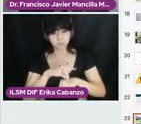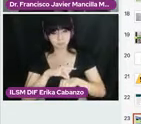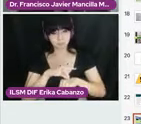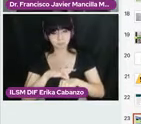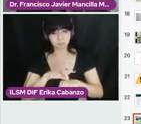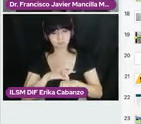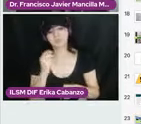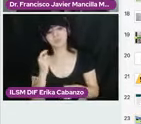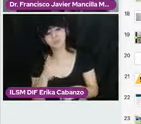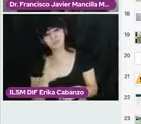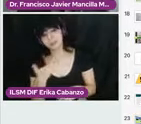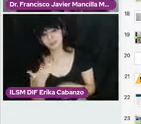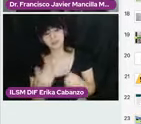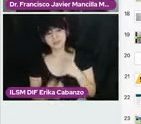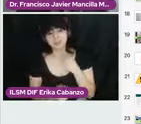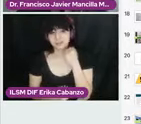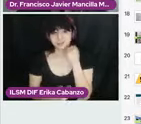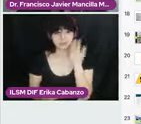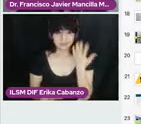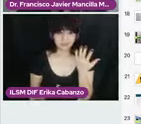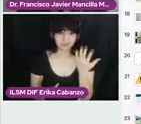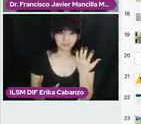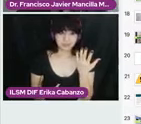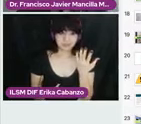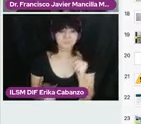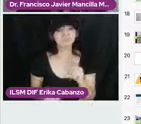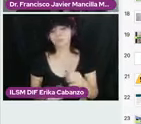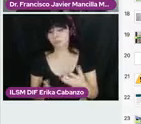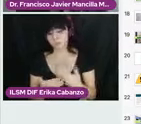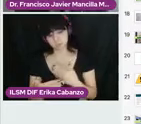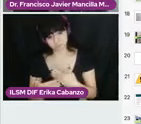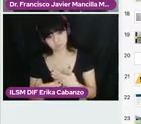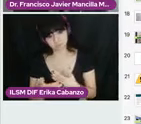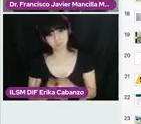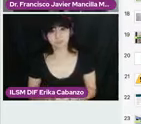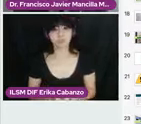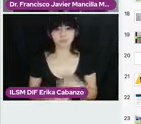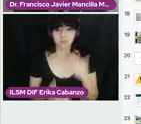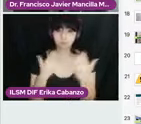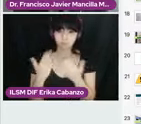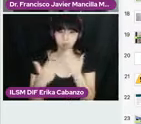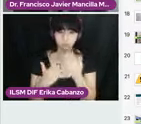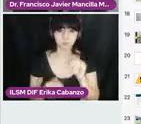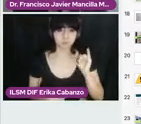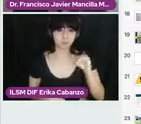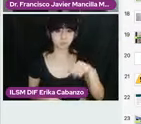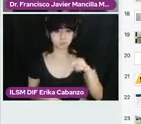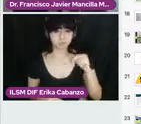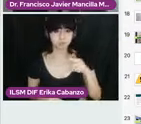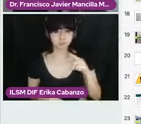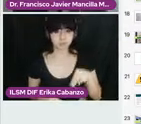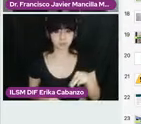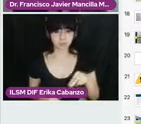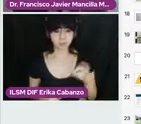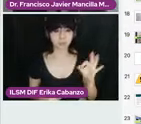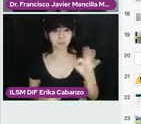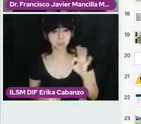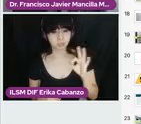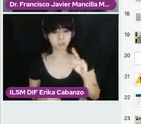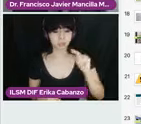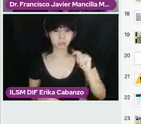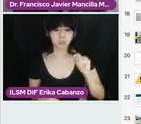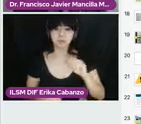ahorrar, ¿sí? Los estudios de imagen que pueden estar indicados en acúfeno, según el cuadro clínico, puede ser una tomografía computarizada